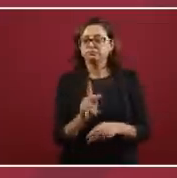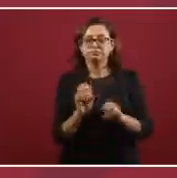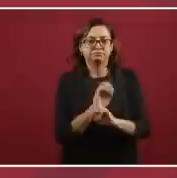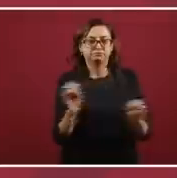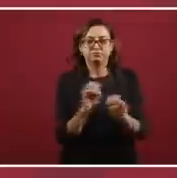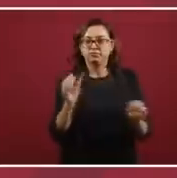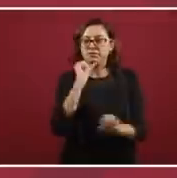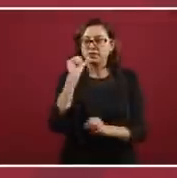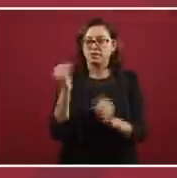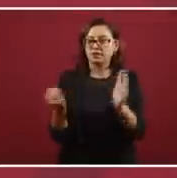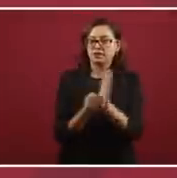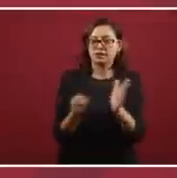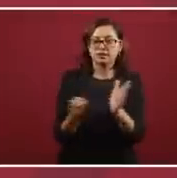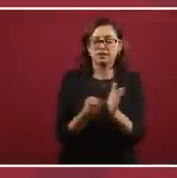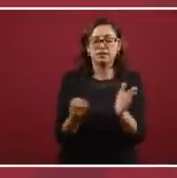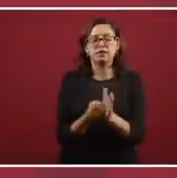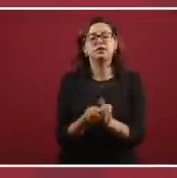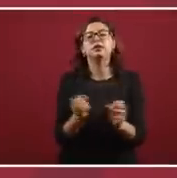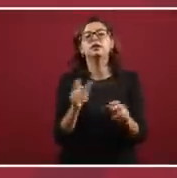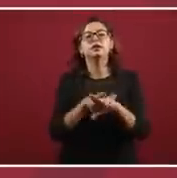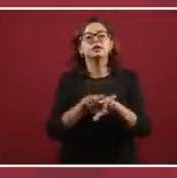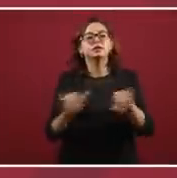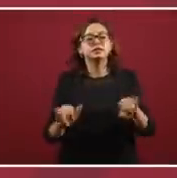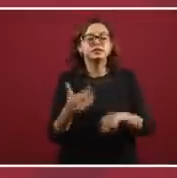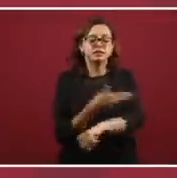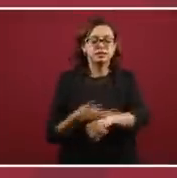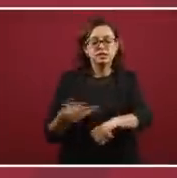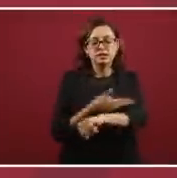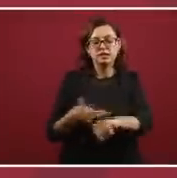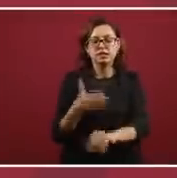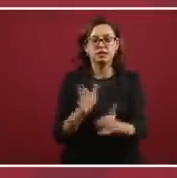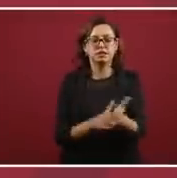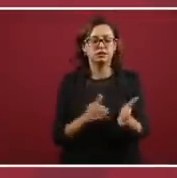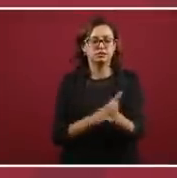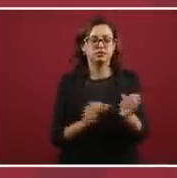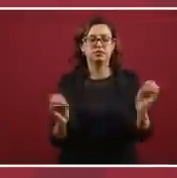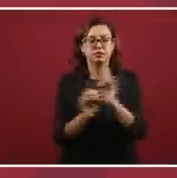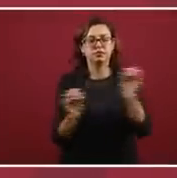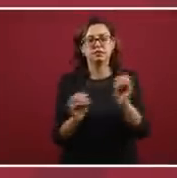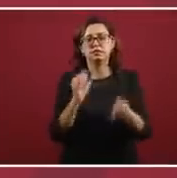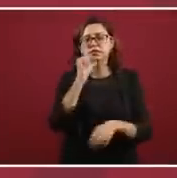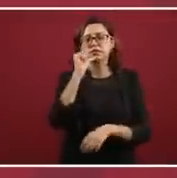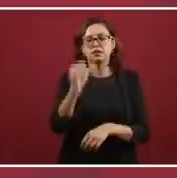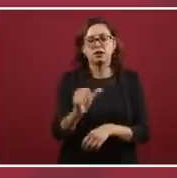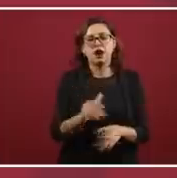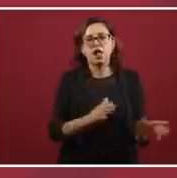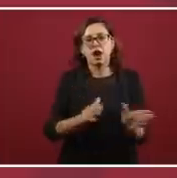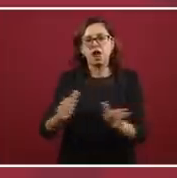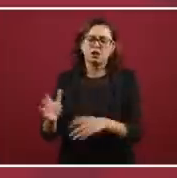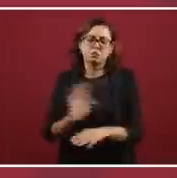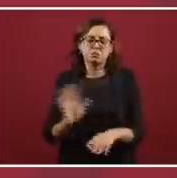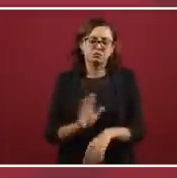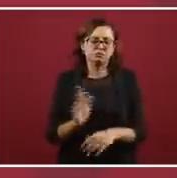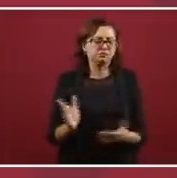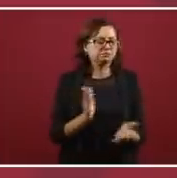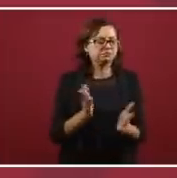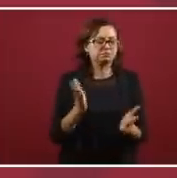sin papeleo, sin burocracia. Se entrega